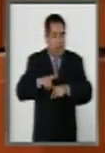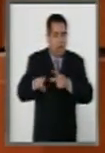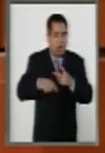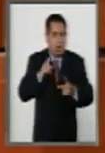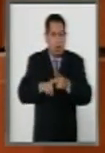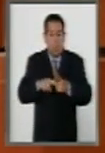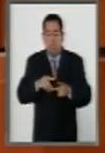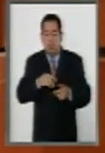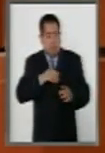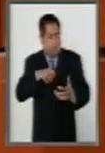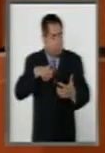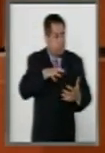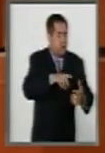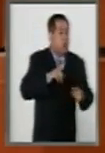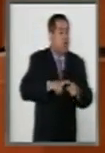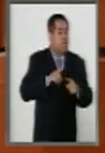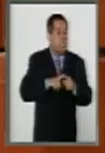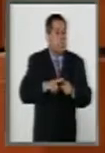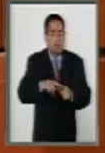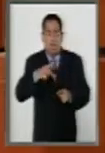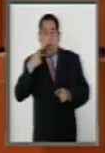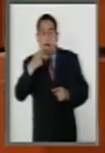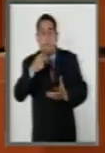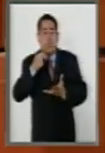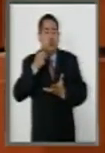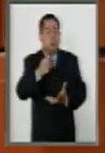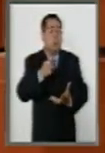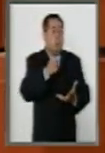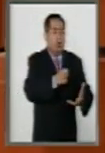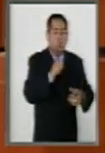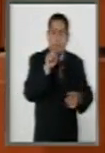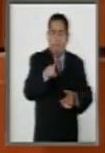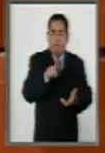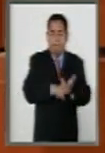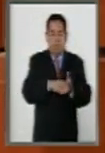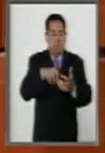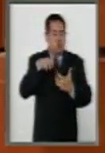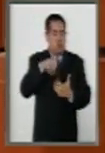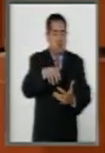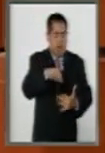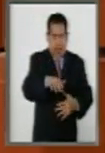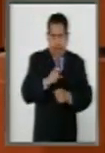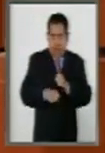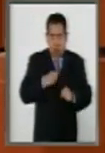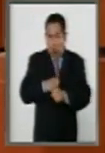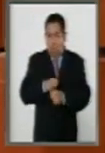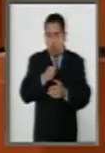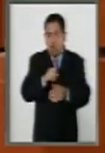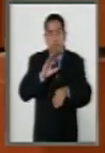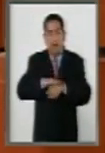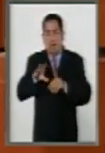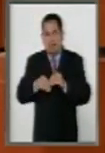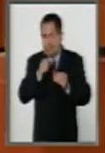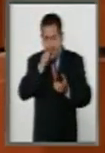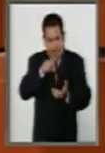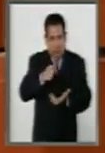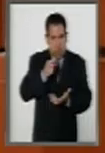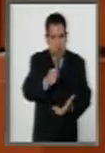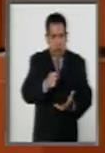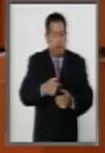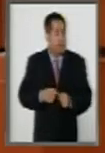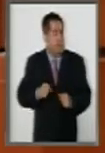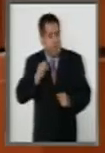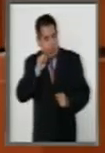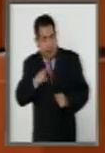se cubrirán con cargo a sus presupuestos para el presente ejercicio fiscal y las subsecuentes.